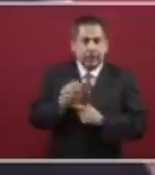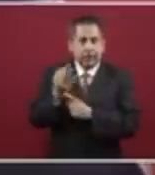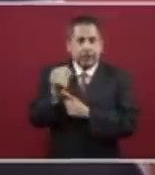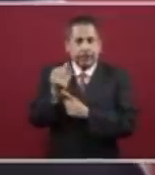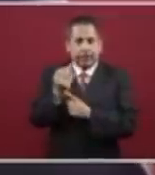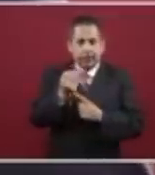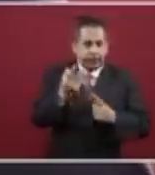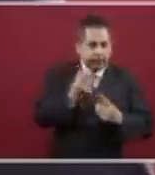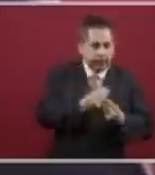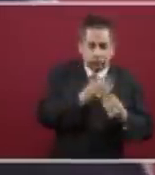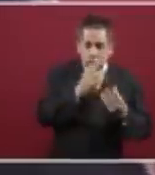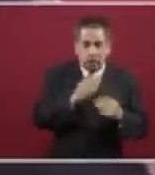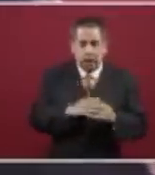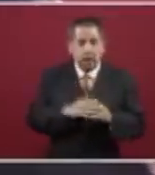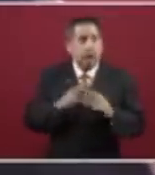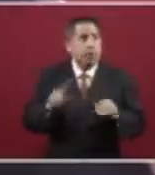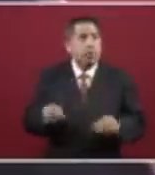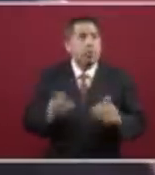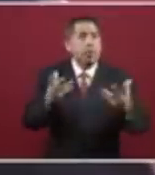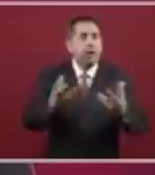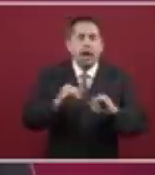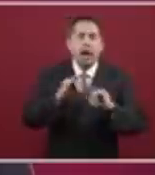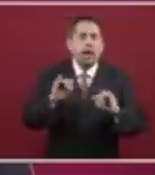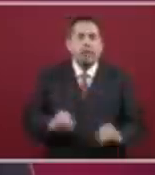Y nunca hubo primavera.